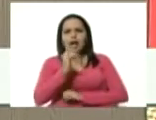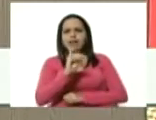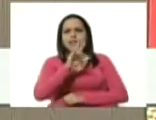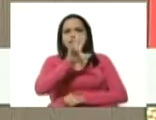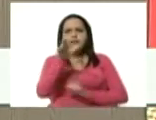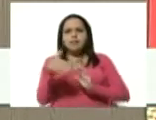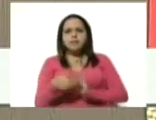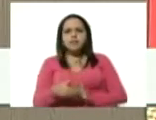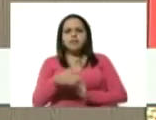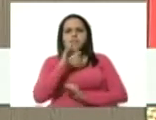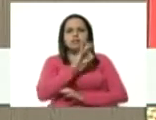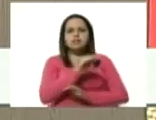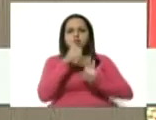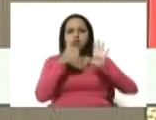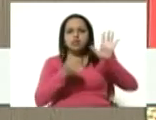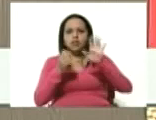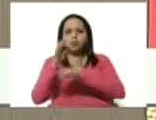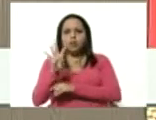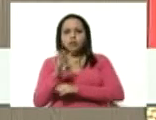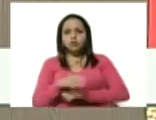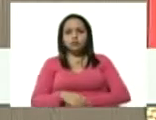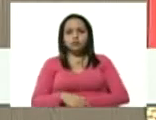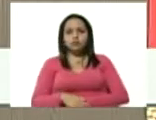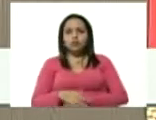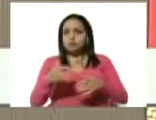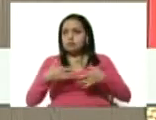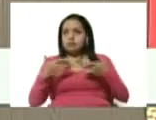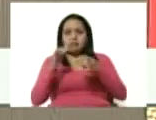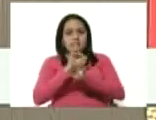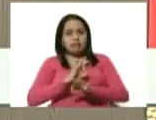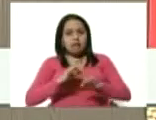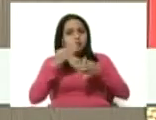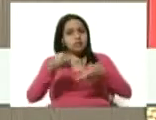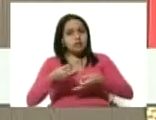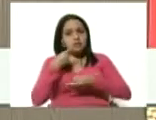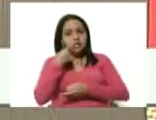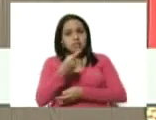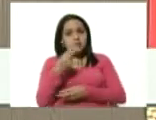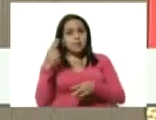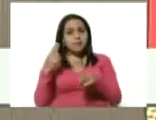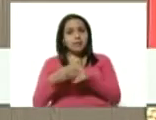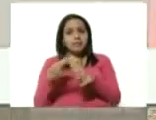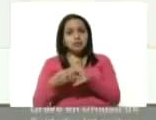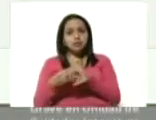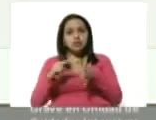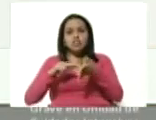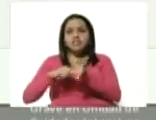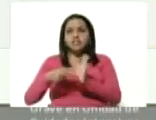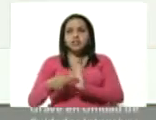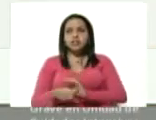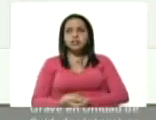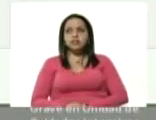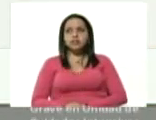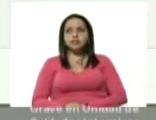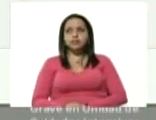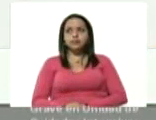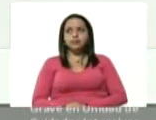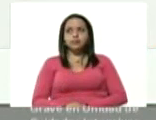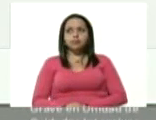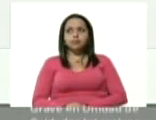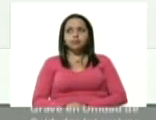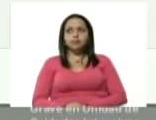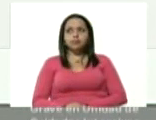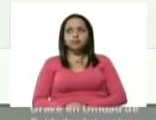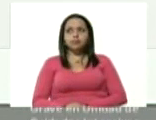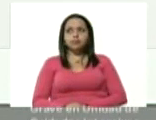3.364 pacientes. Sin síntomas. Siempre advertimos lo peligroso que significa estos portadores de la